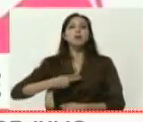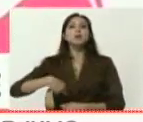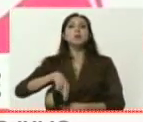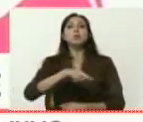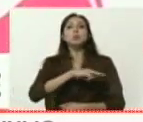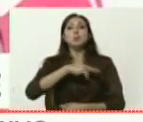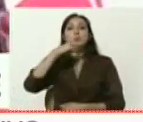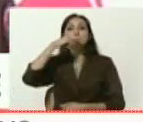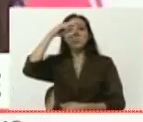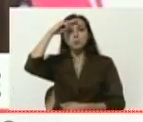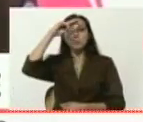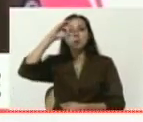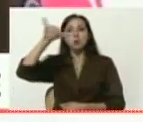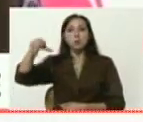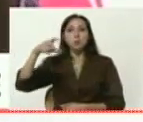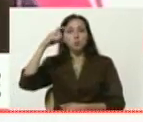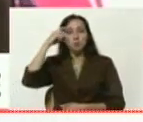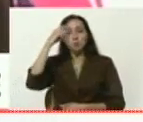Antonio Rodríguez Padre.